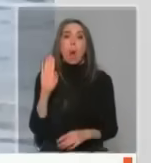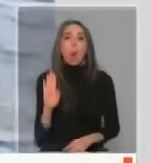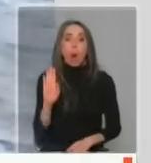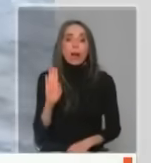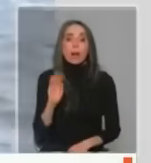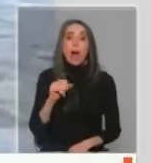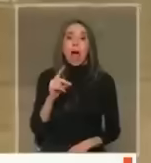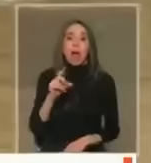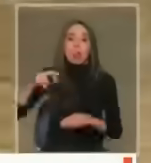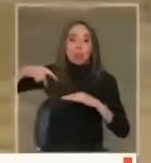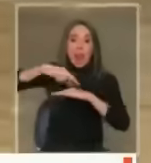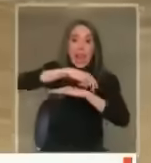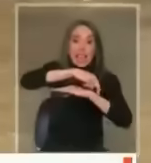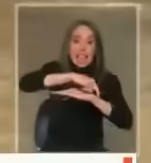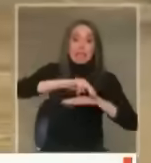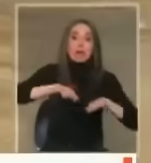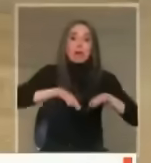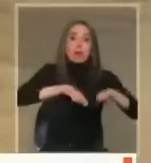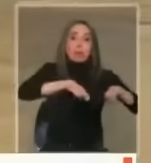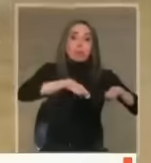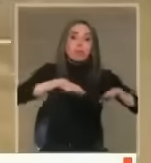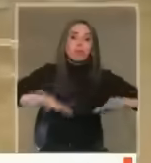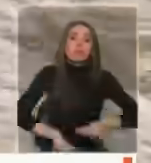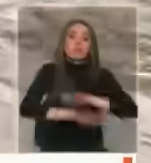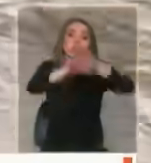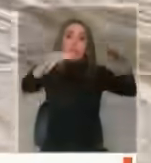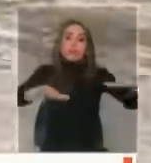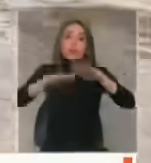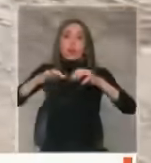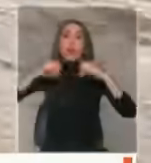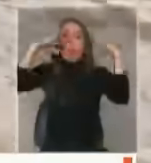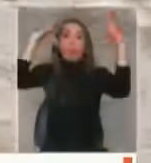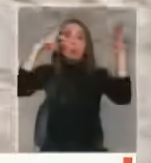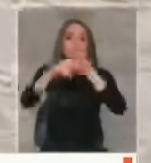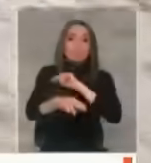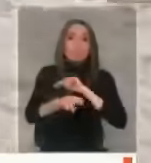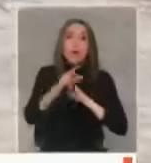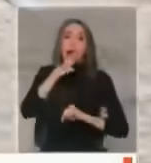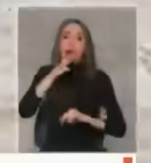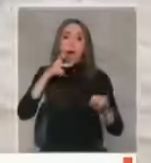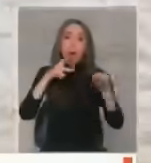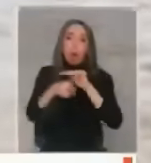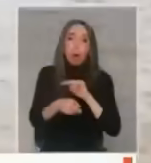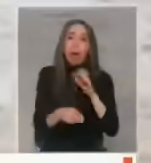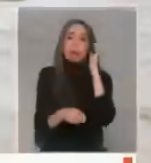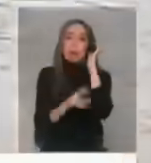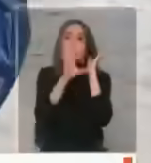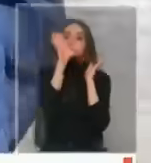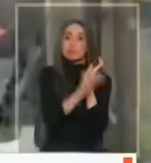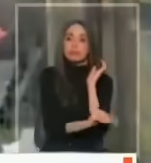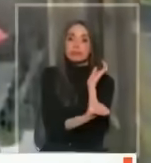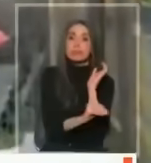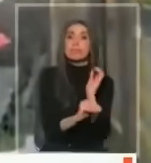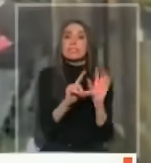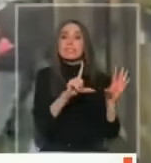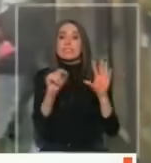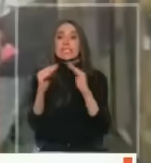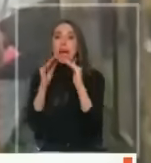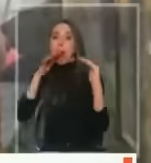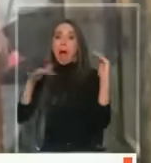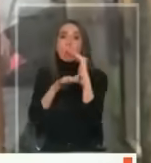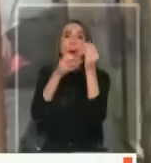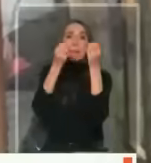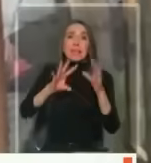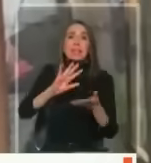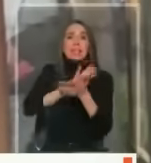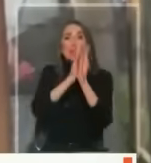que cortaron caminos, provocaron cortes de luz, agua y telefonía y dejaron al menos 700 viviendas afectadas. Yo ahora perdí todo otra